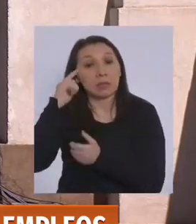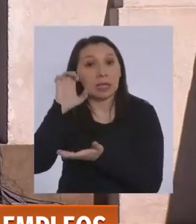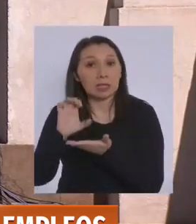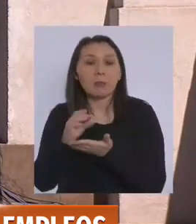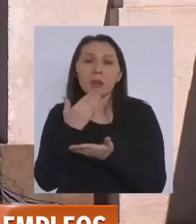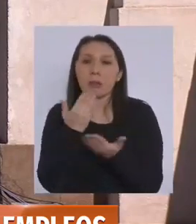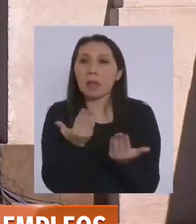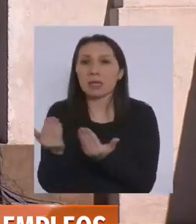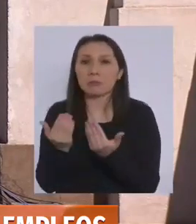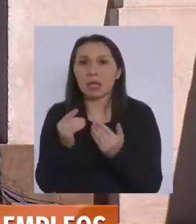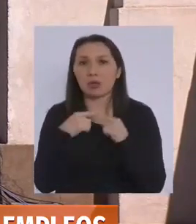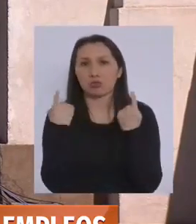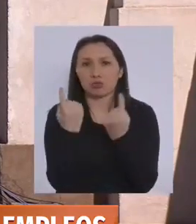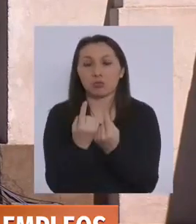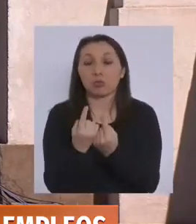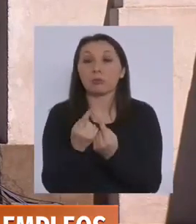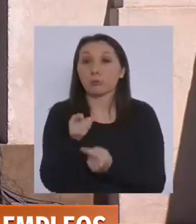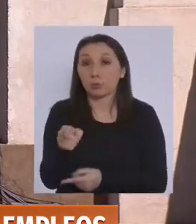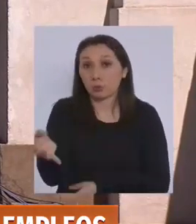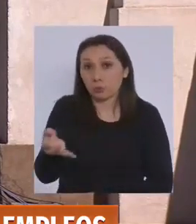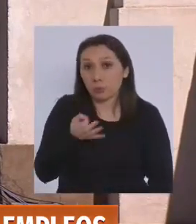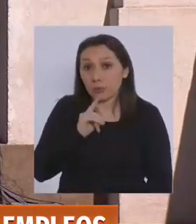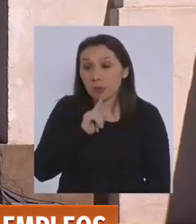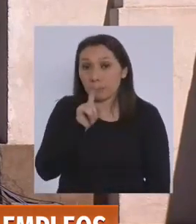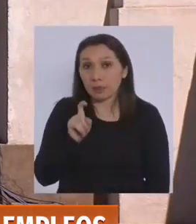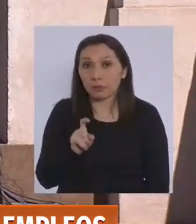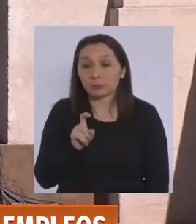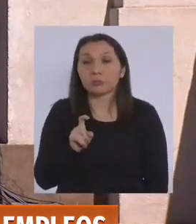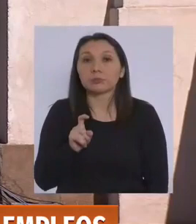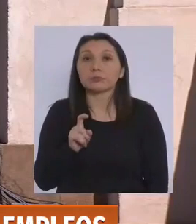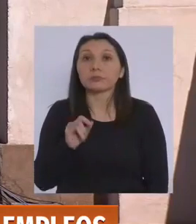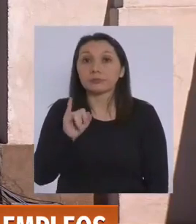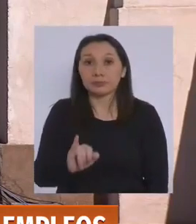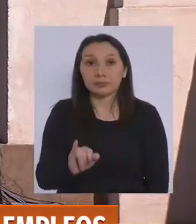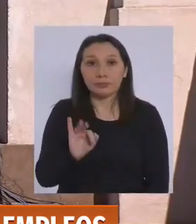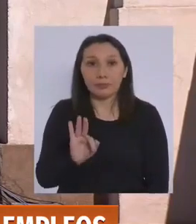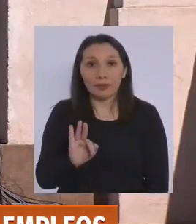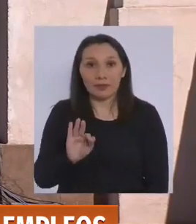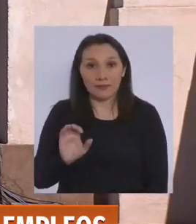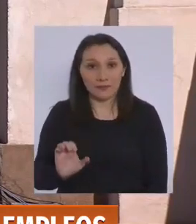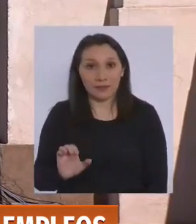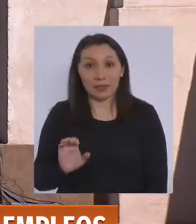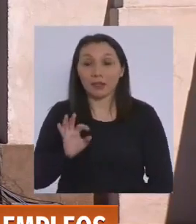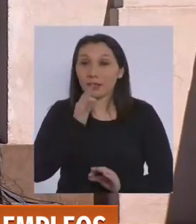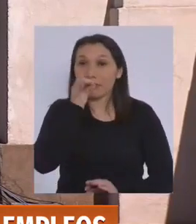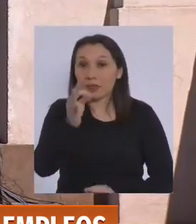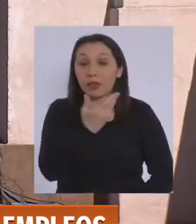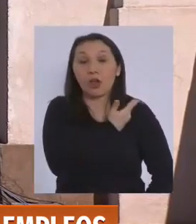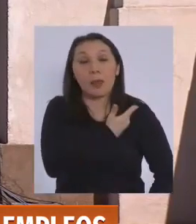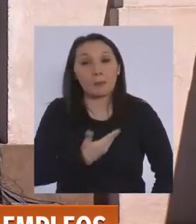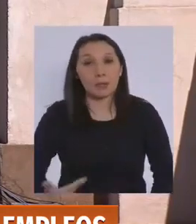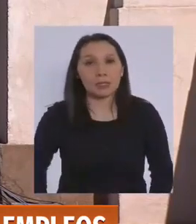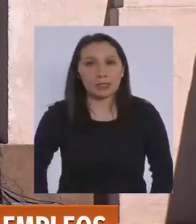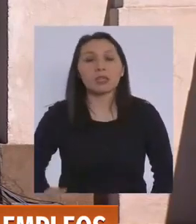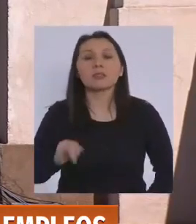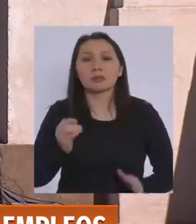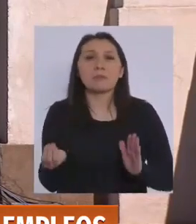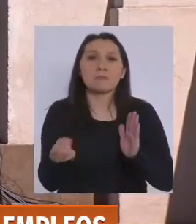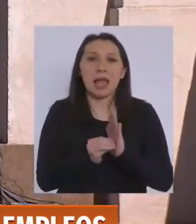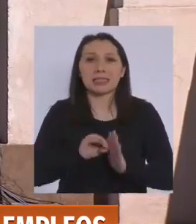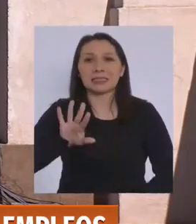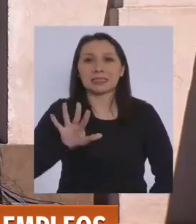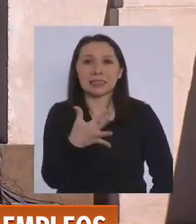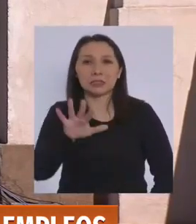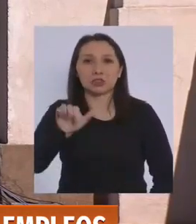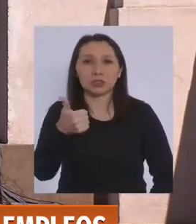la expectativa del mercado en esta materia. Respecto a su pregunta del ingreso familiar de emergencia, como ha dicho el presidente, se va a extender un quinto